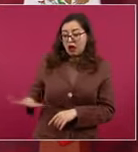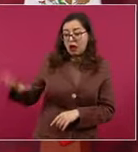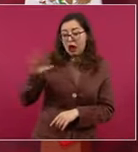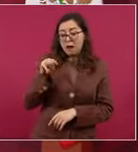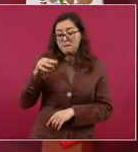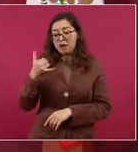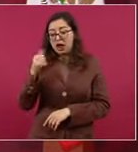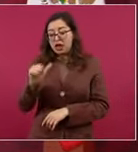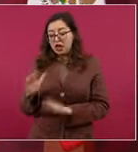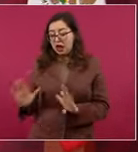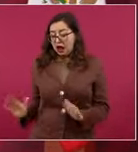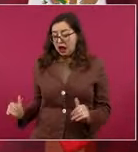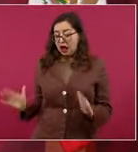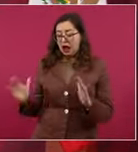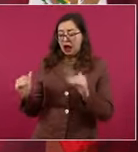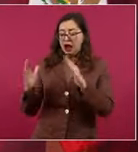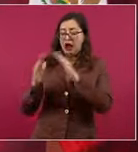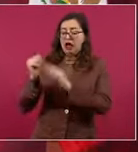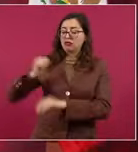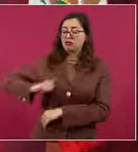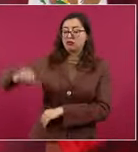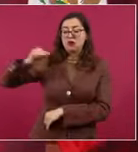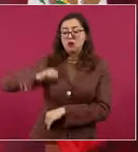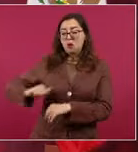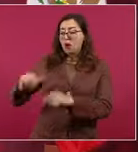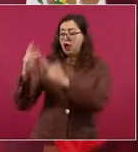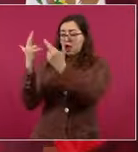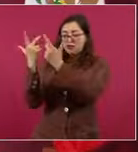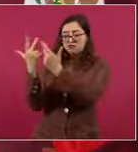Falso. De principio a fin.